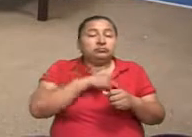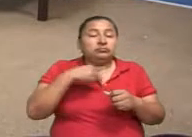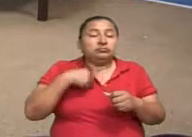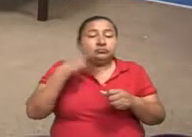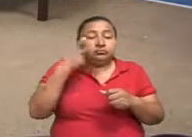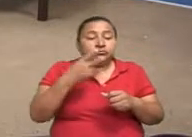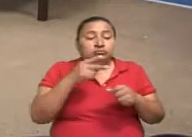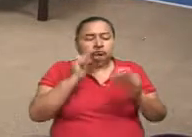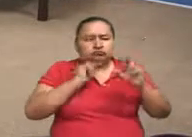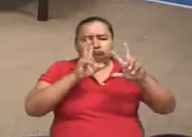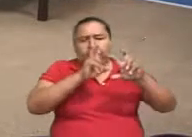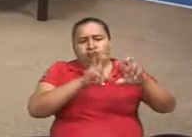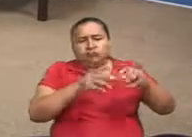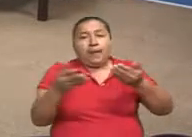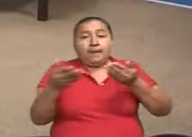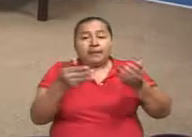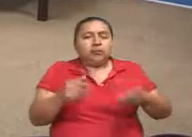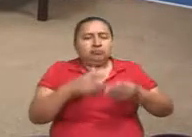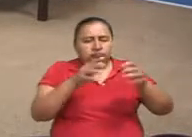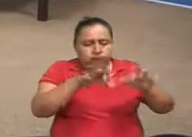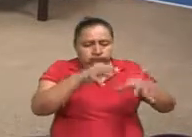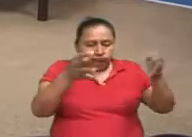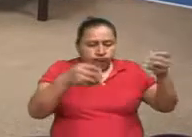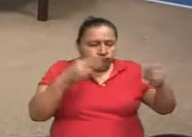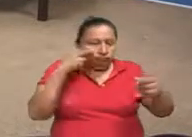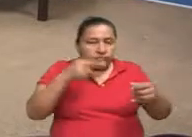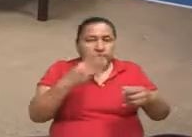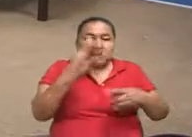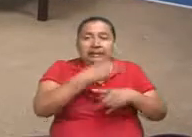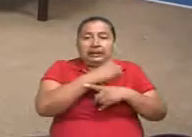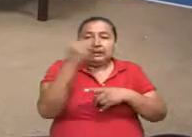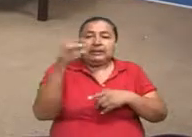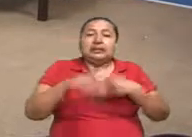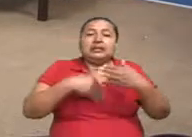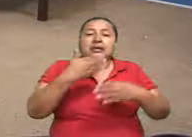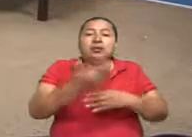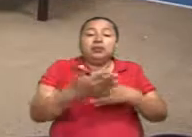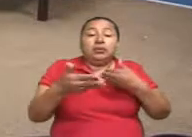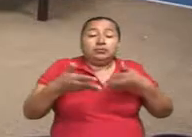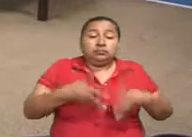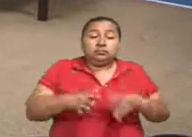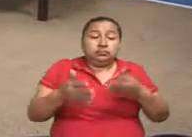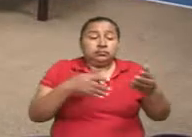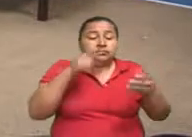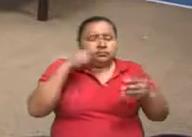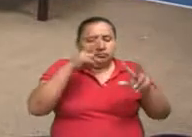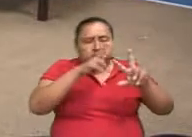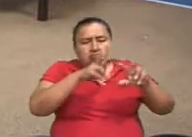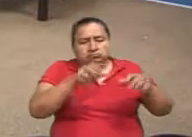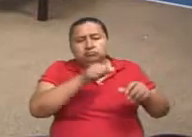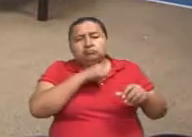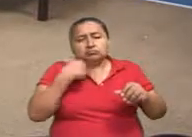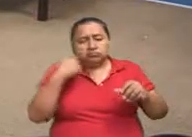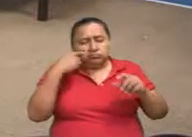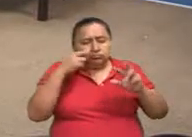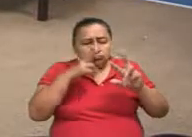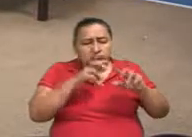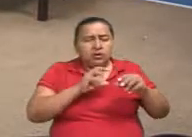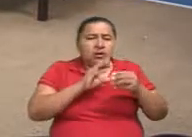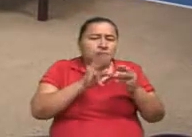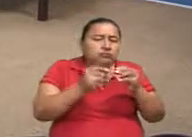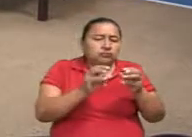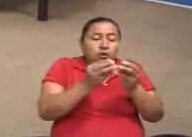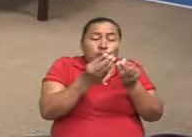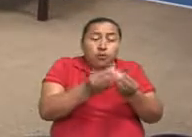el examen físico. Cuando llega, a los 3 días de haber nacido su bebé, hacemos su examen físico, revisamos sus